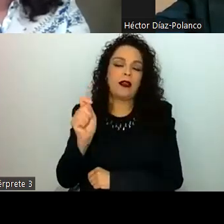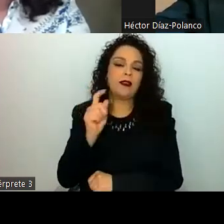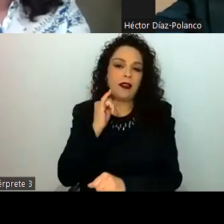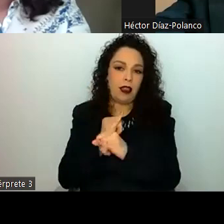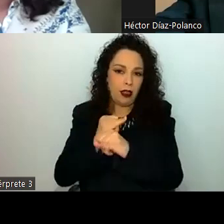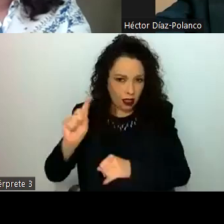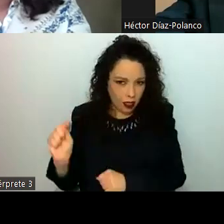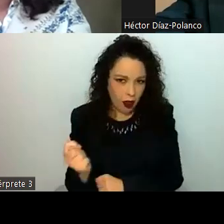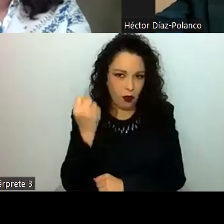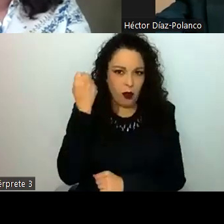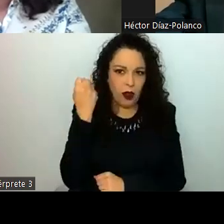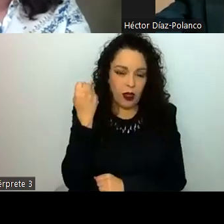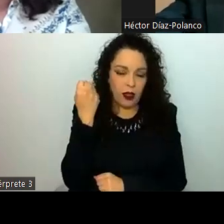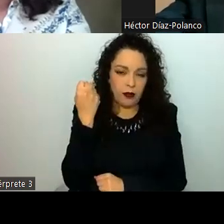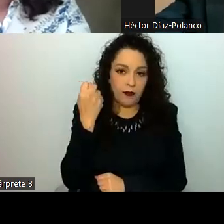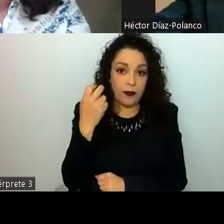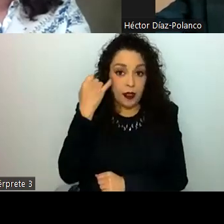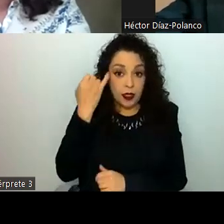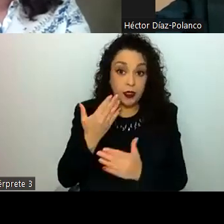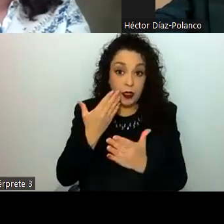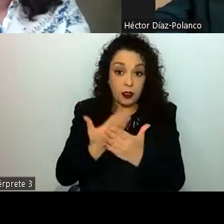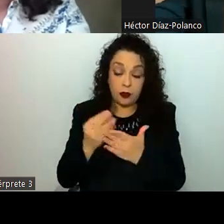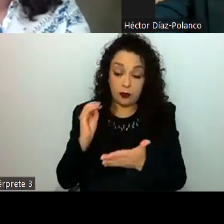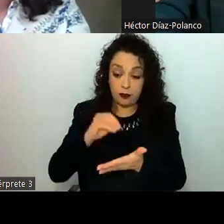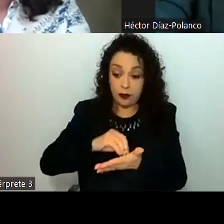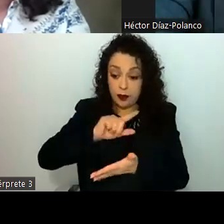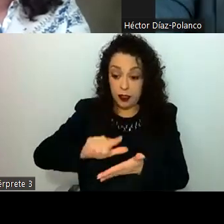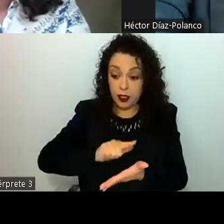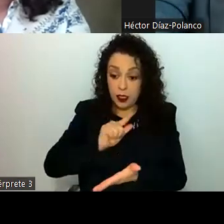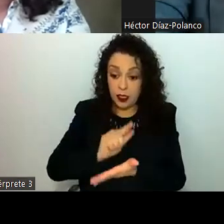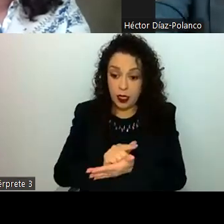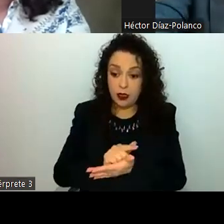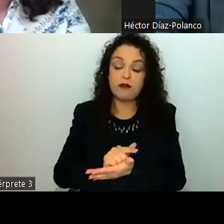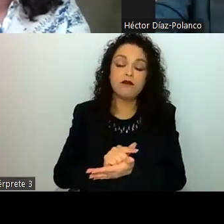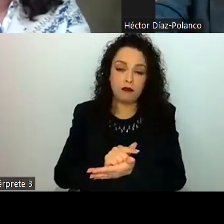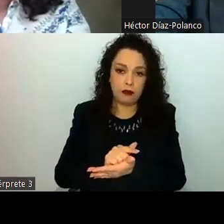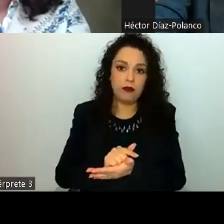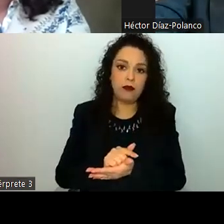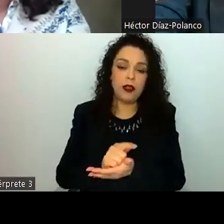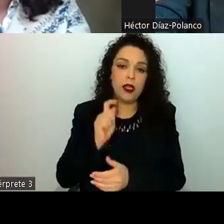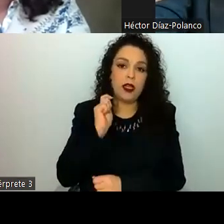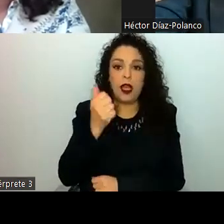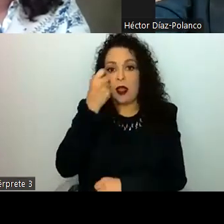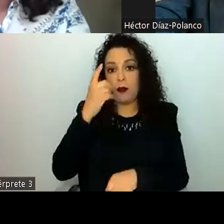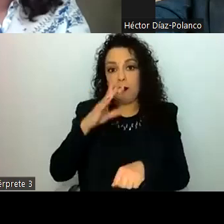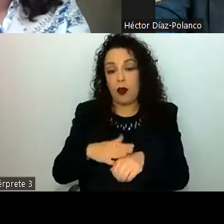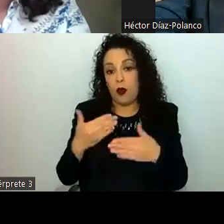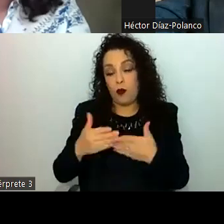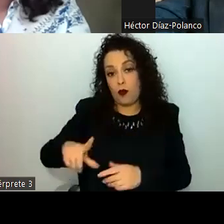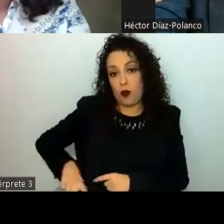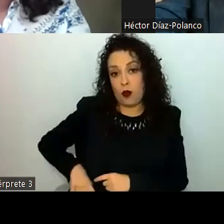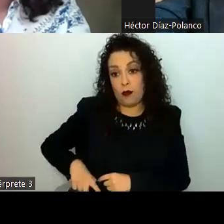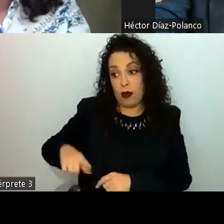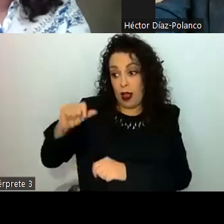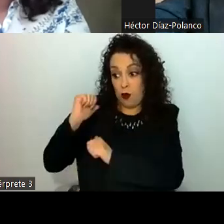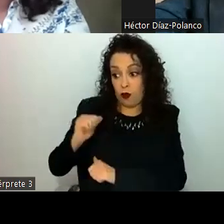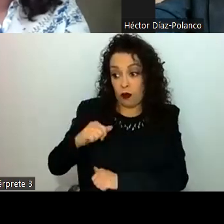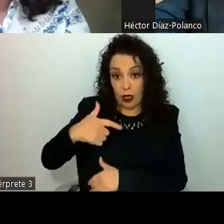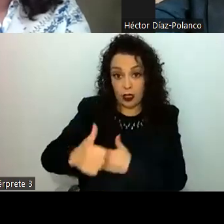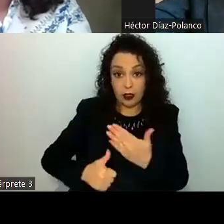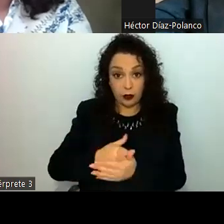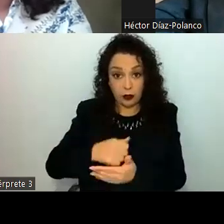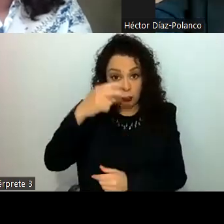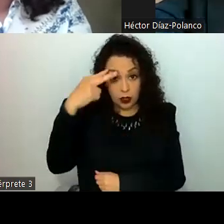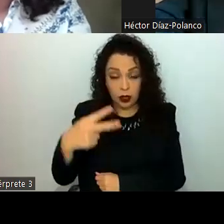Finalmente, se señala que es una iniciativa de ley que obliga a las autoridades de la Administración Pública de la Ciudad de México a garantizar el